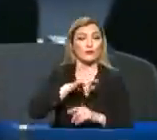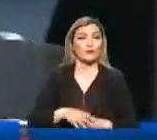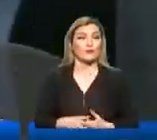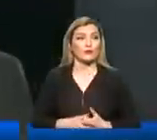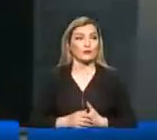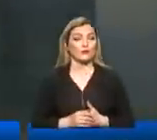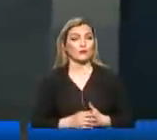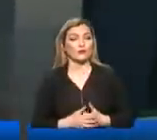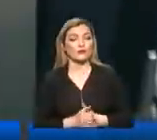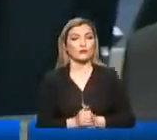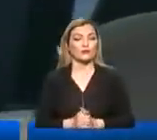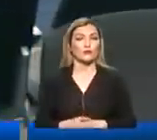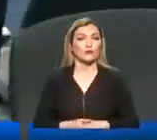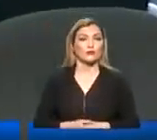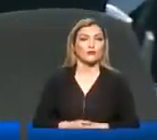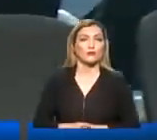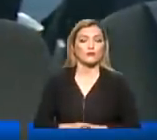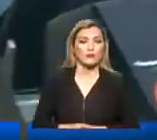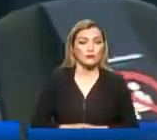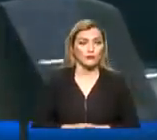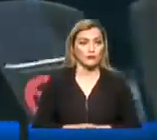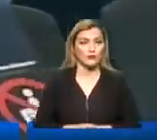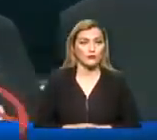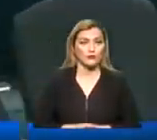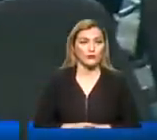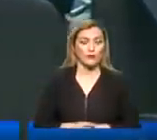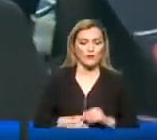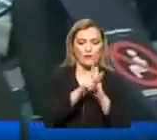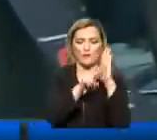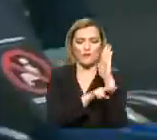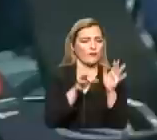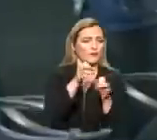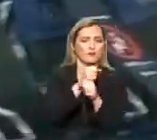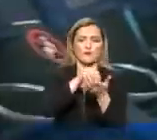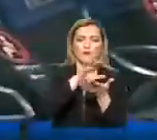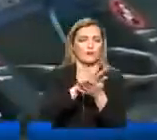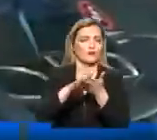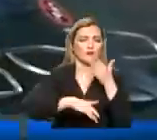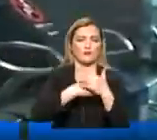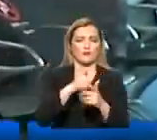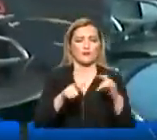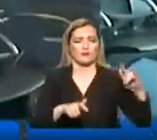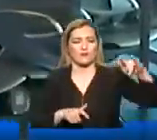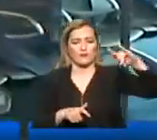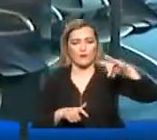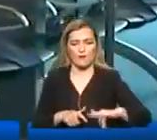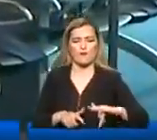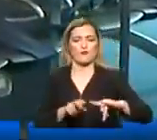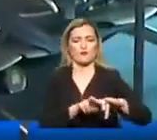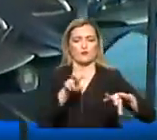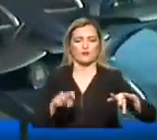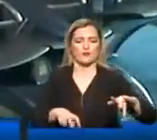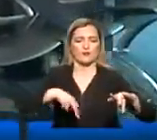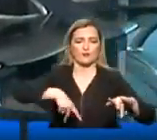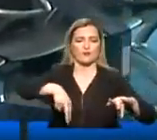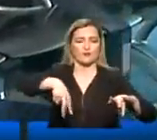Sucre y aquí se tienen todos los protocolos de seguridad para los pasajeros que desde hoy llegan a esta terminal